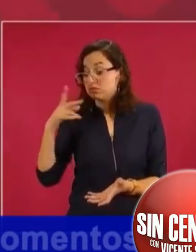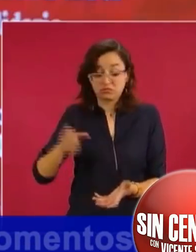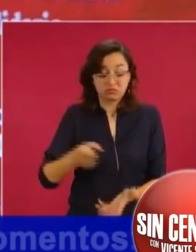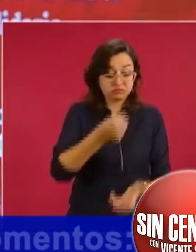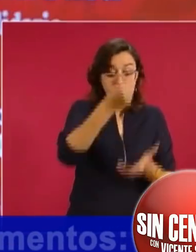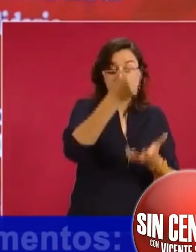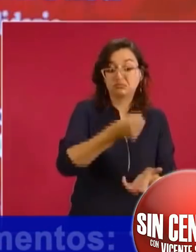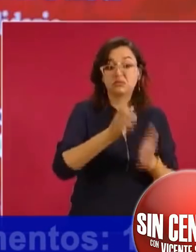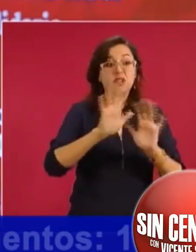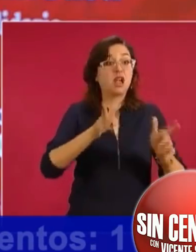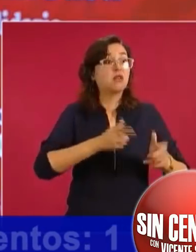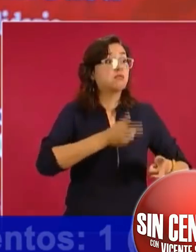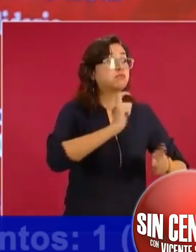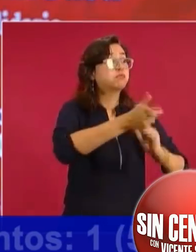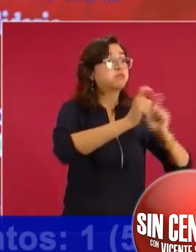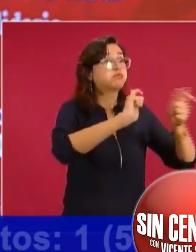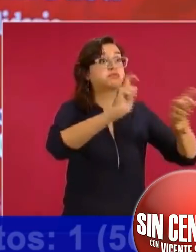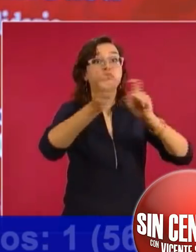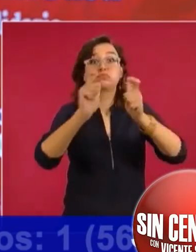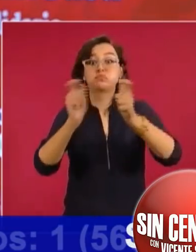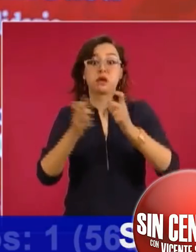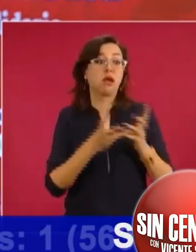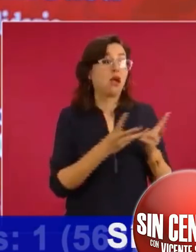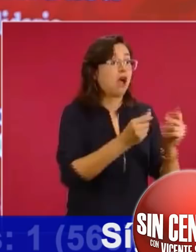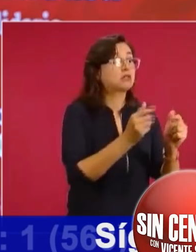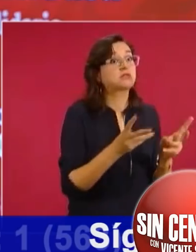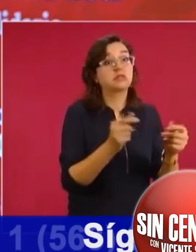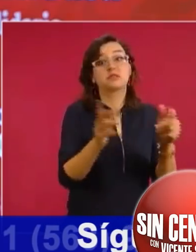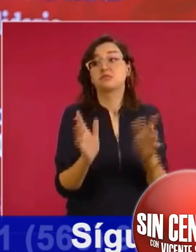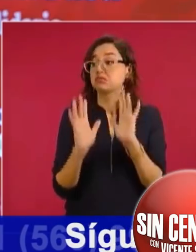Por eso, un presidente una vez